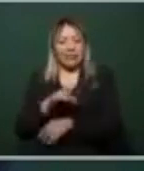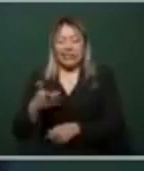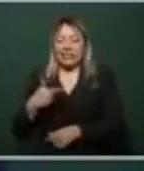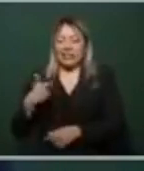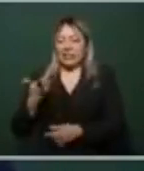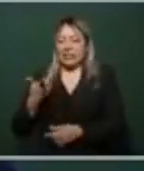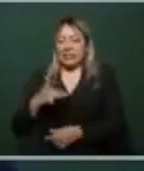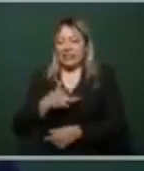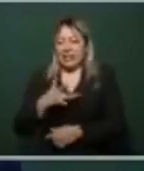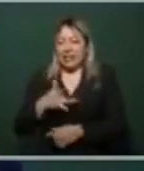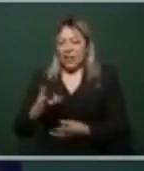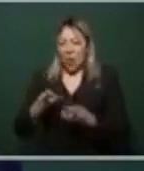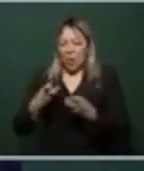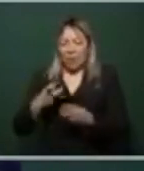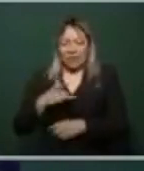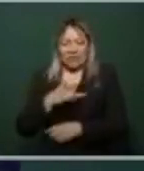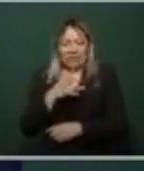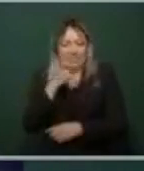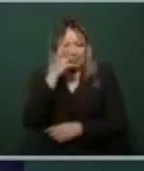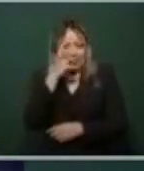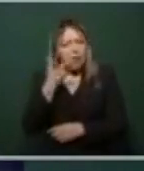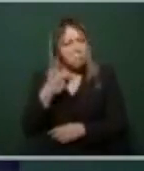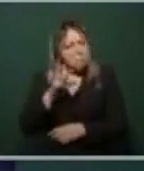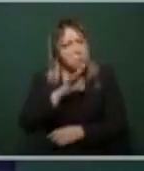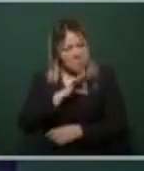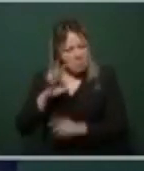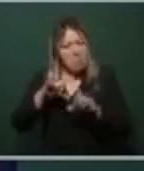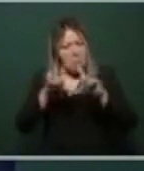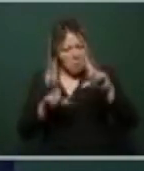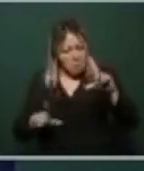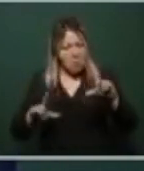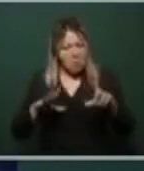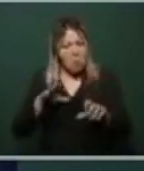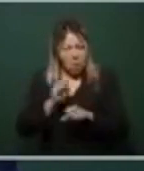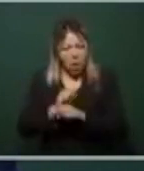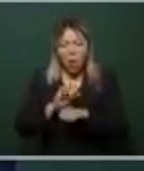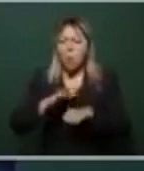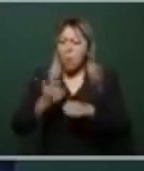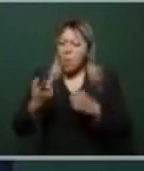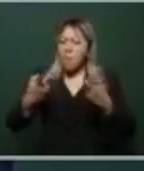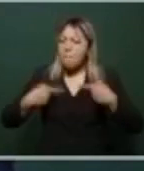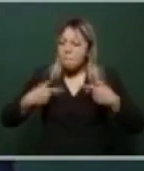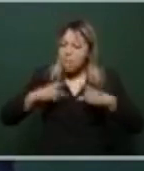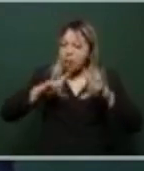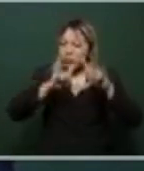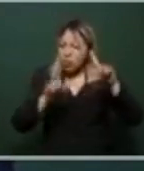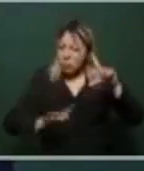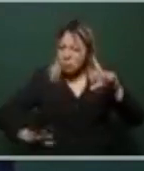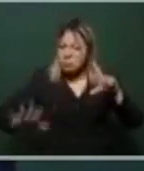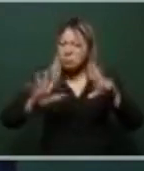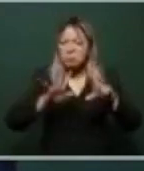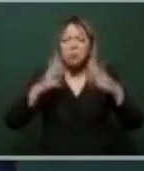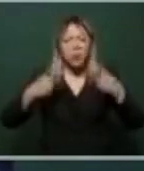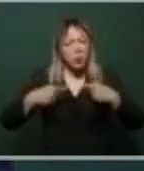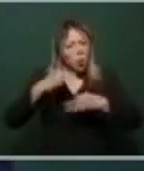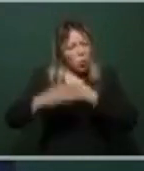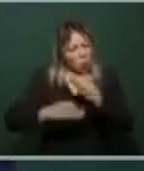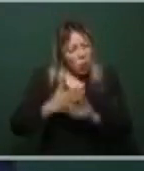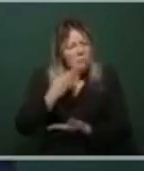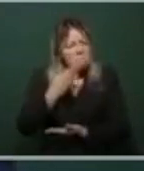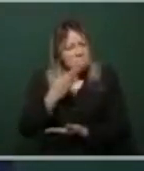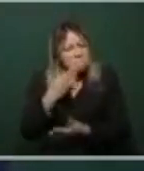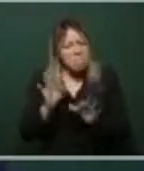Y eso lo podemos lograr en el país porque hay una gran reserva de valores culturales, morales,